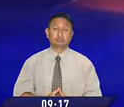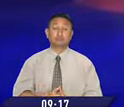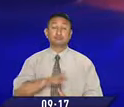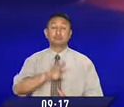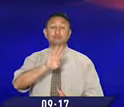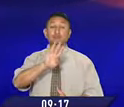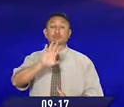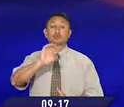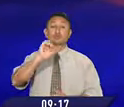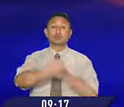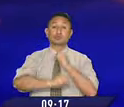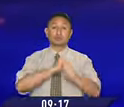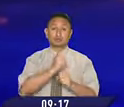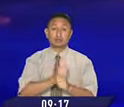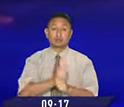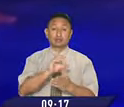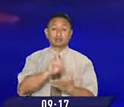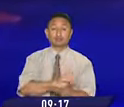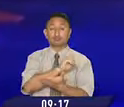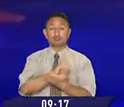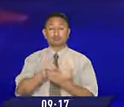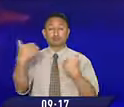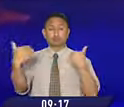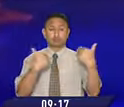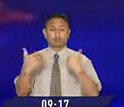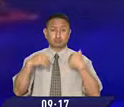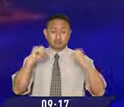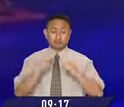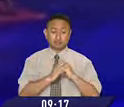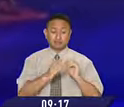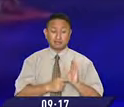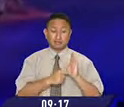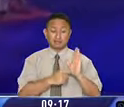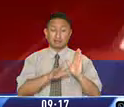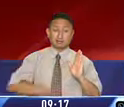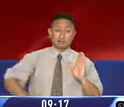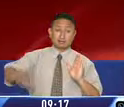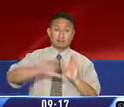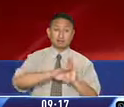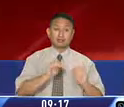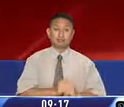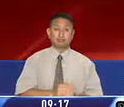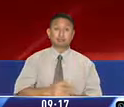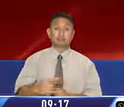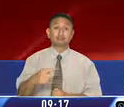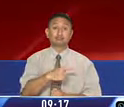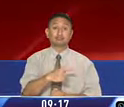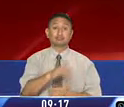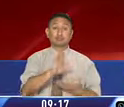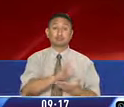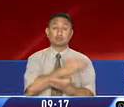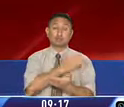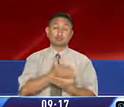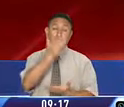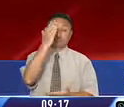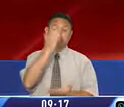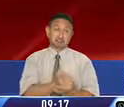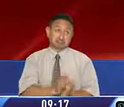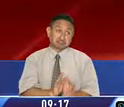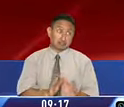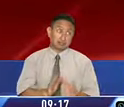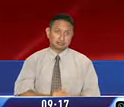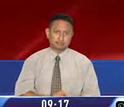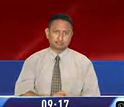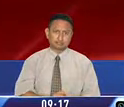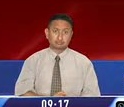4 décadas de movimientos, expresiones y presentaciones en escenarios del Ballet Ecuatoriano de Cámara podrían llegar a su fin. Así